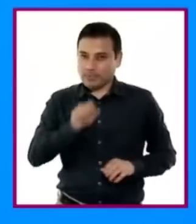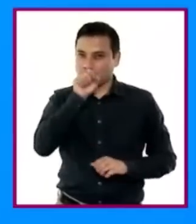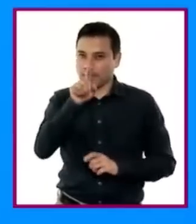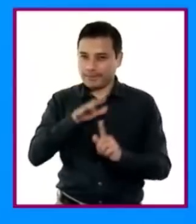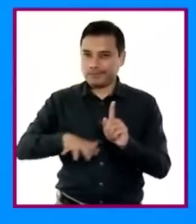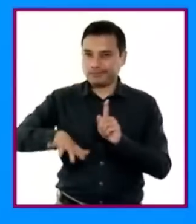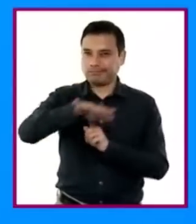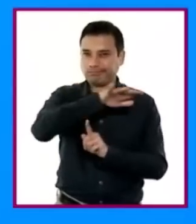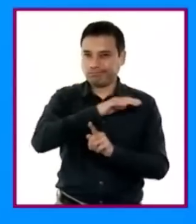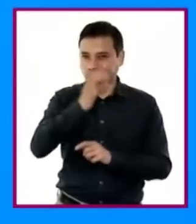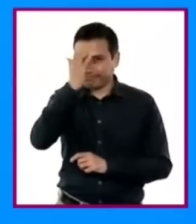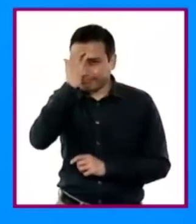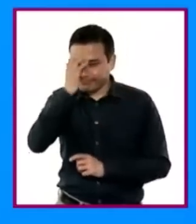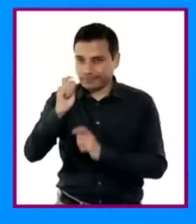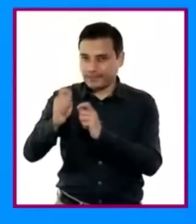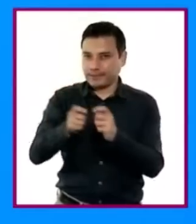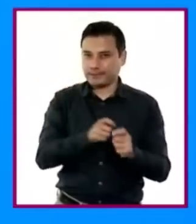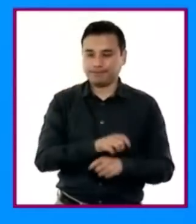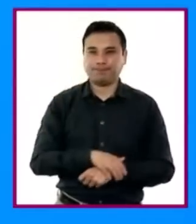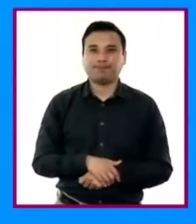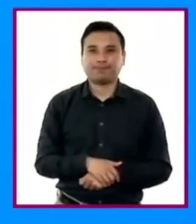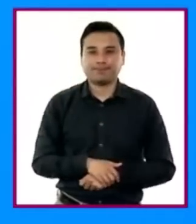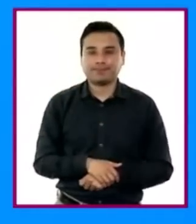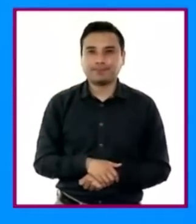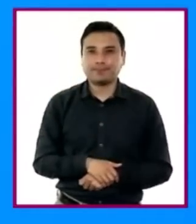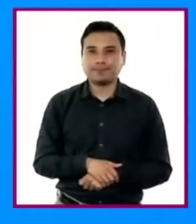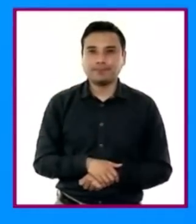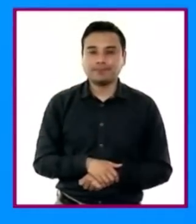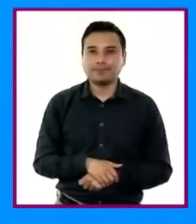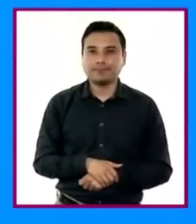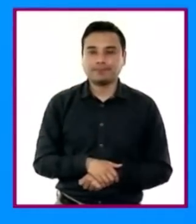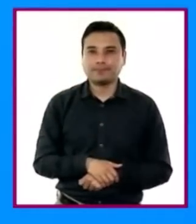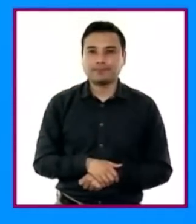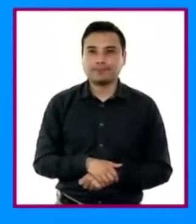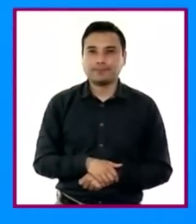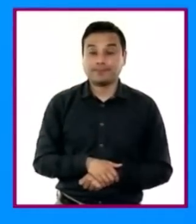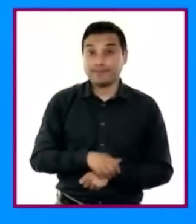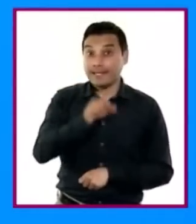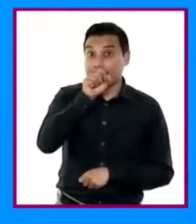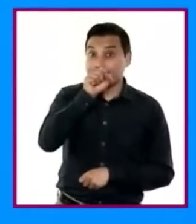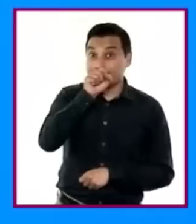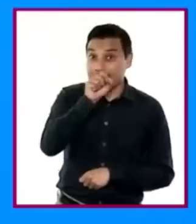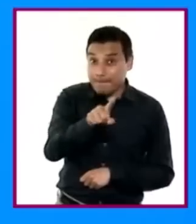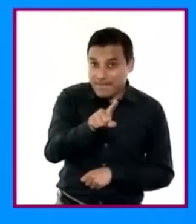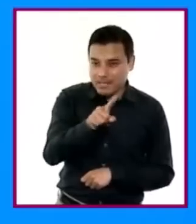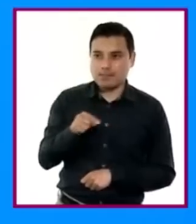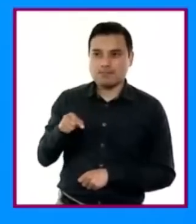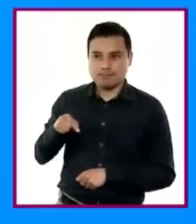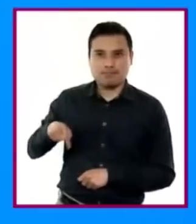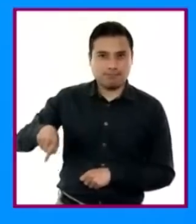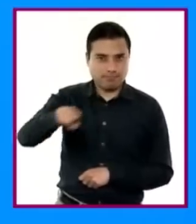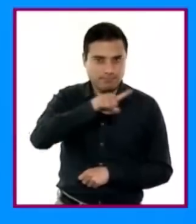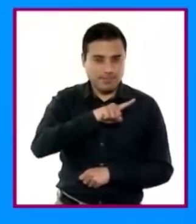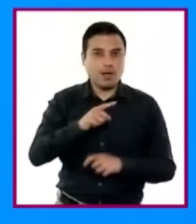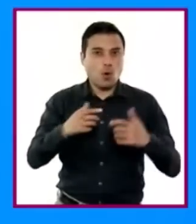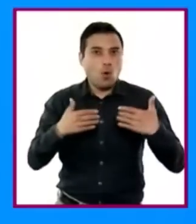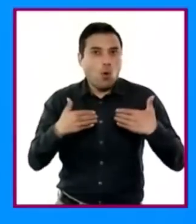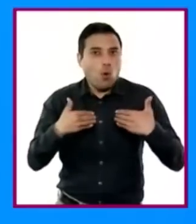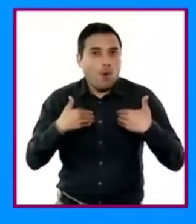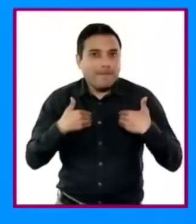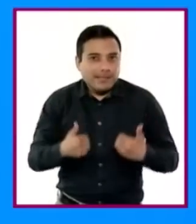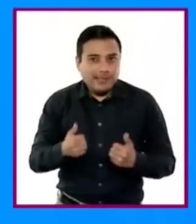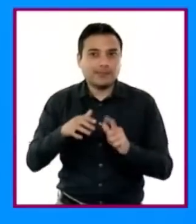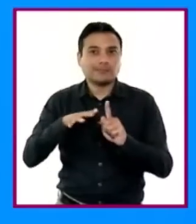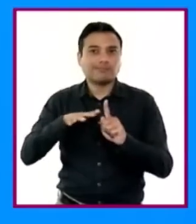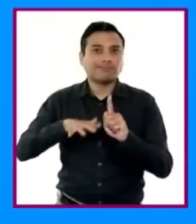además que reconozcan que los cambios e interacciones que ocurren a su